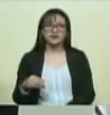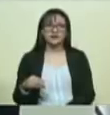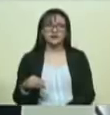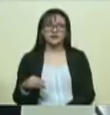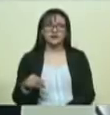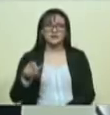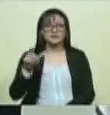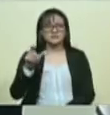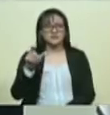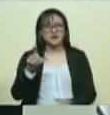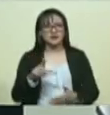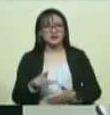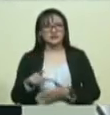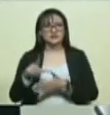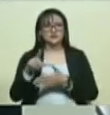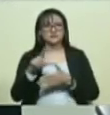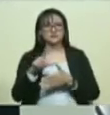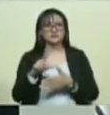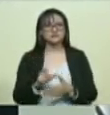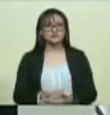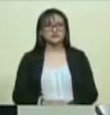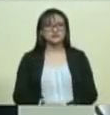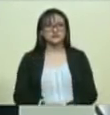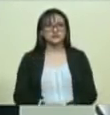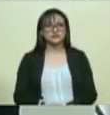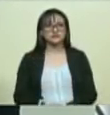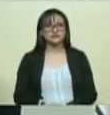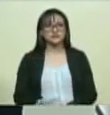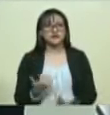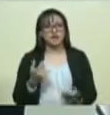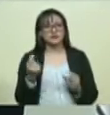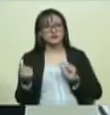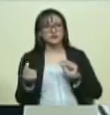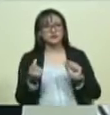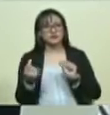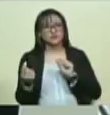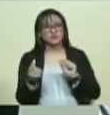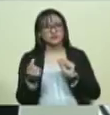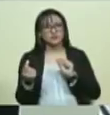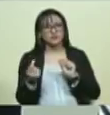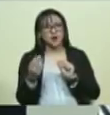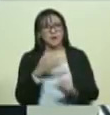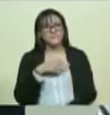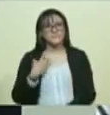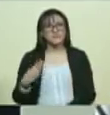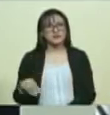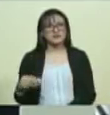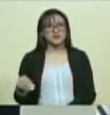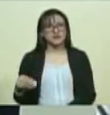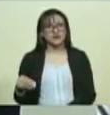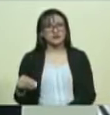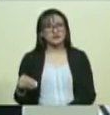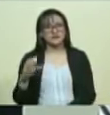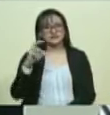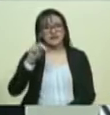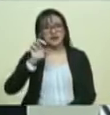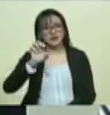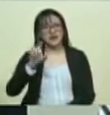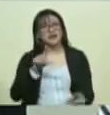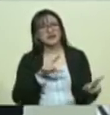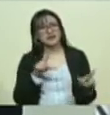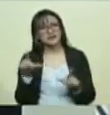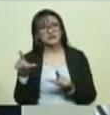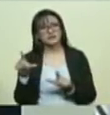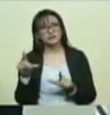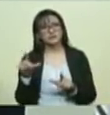Latinoamérica. Hemos tenido una larga conversación con la presidenta del Consejo Nacional Electoral,